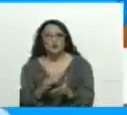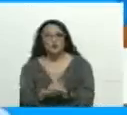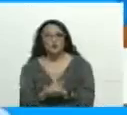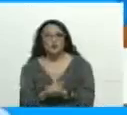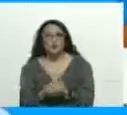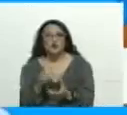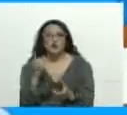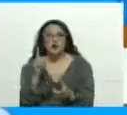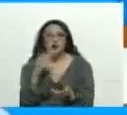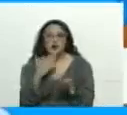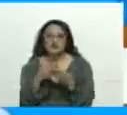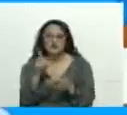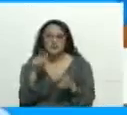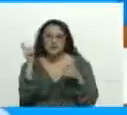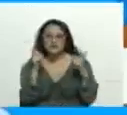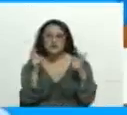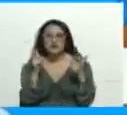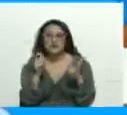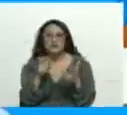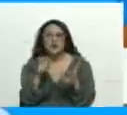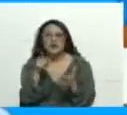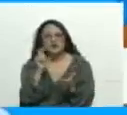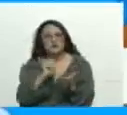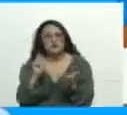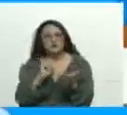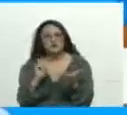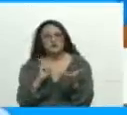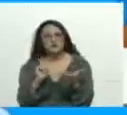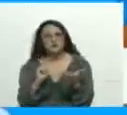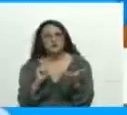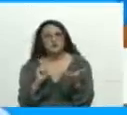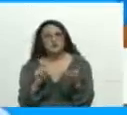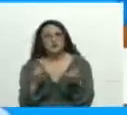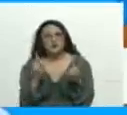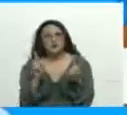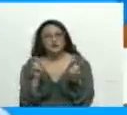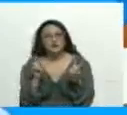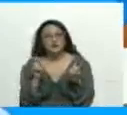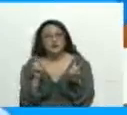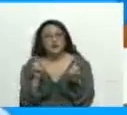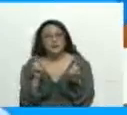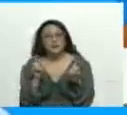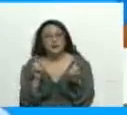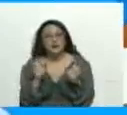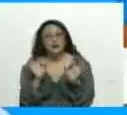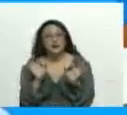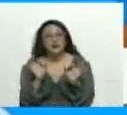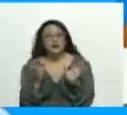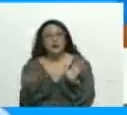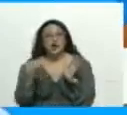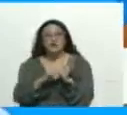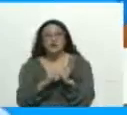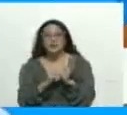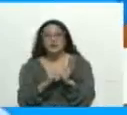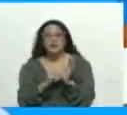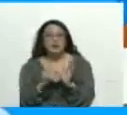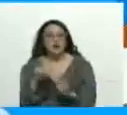y a Hugo porque ahí anotó él un punto que es el punto de no retorno